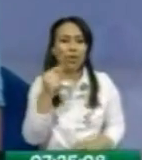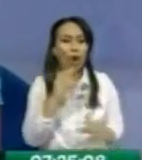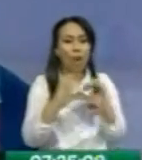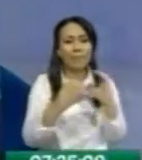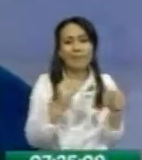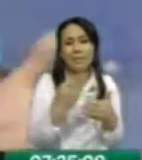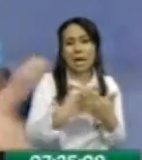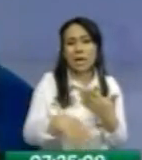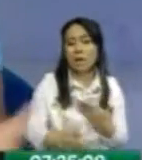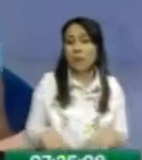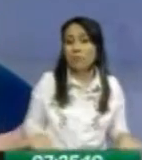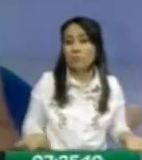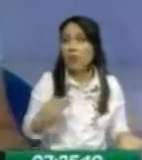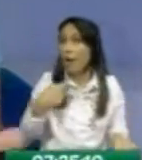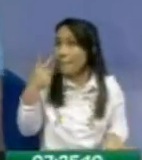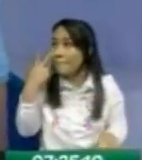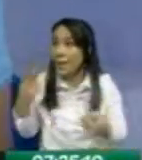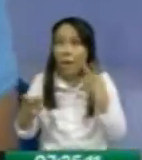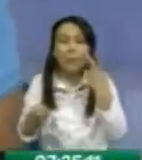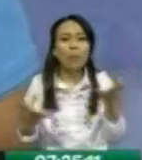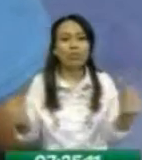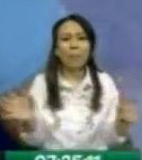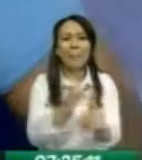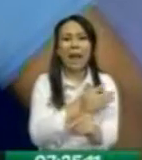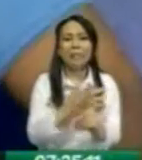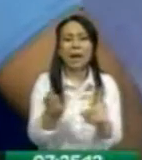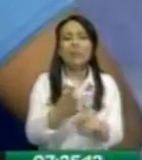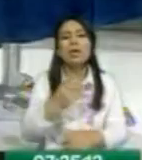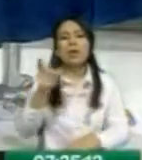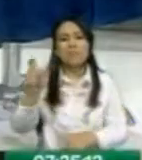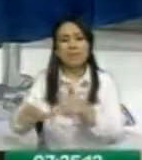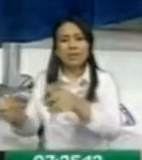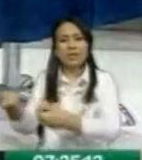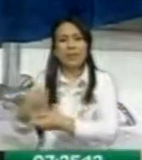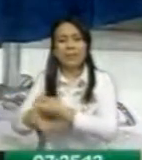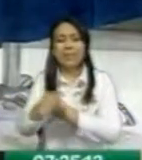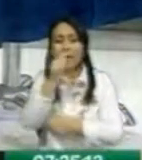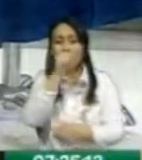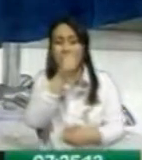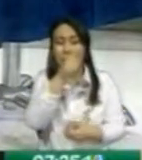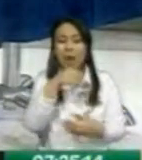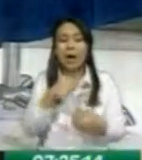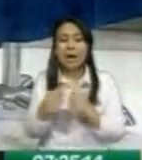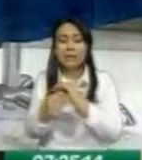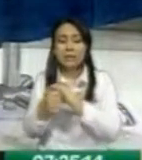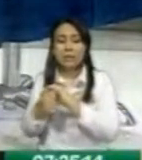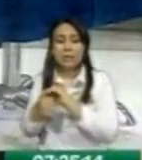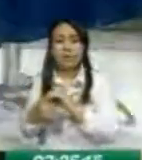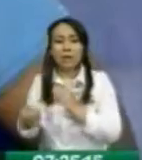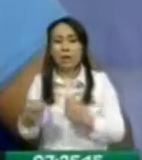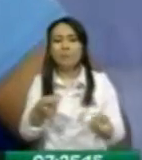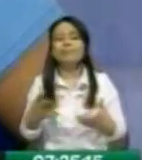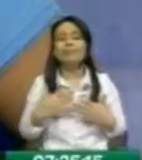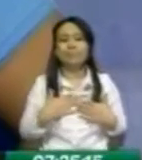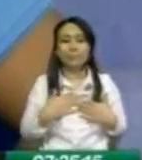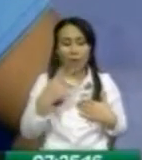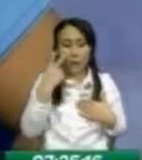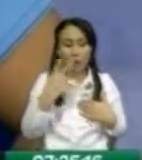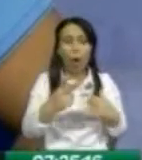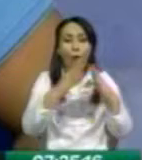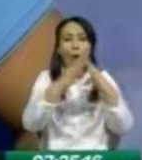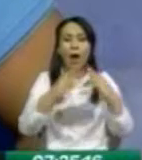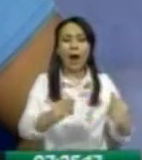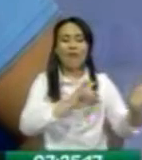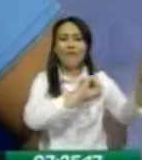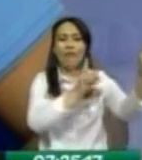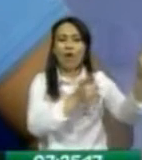con sus hijos. Usted se da cuenta, pues muchos de los jóvenes... La presencia de los microtraficantes. También puede ser un factor, pero insisto, si hay un hogar